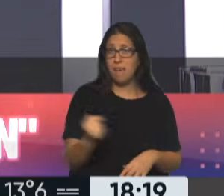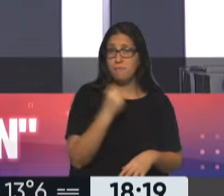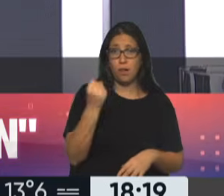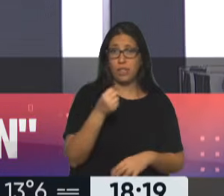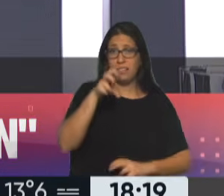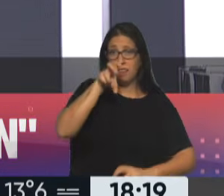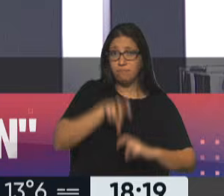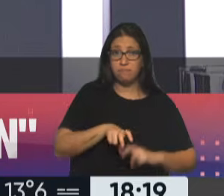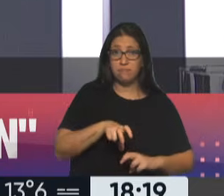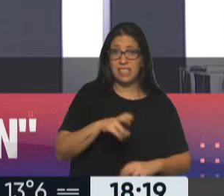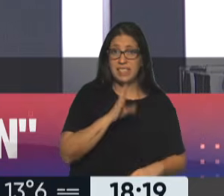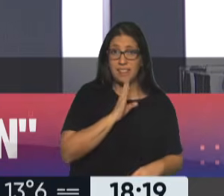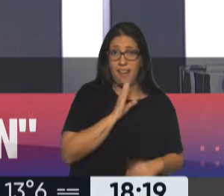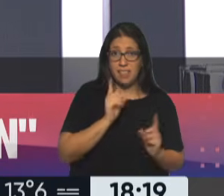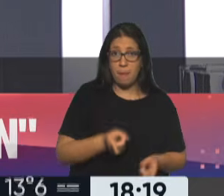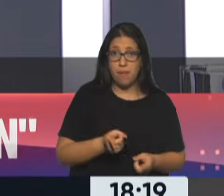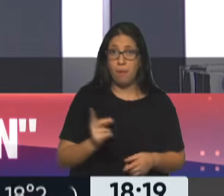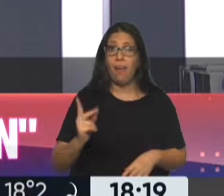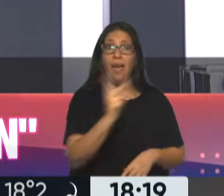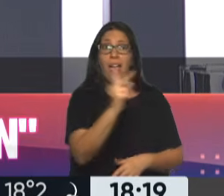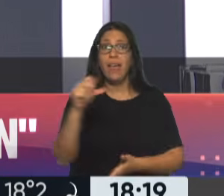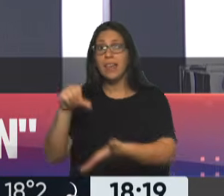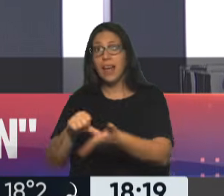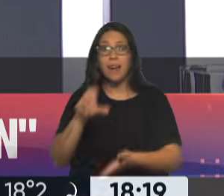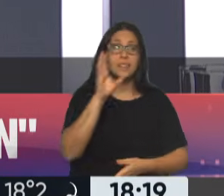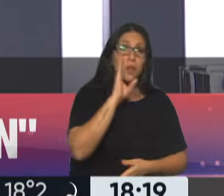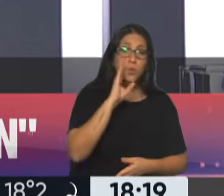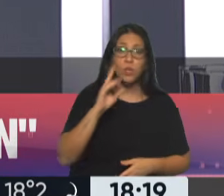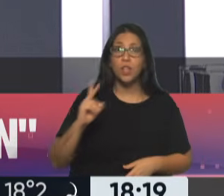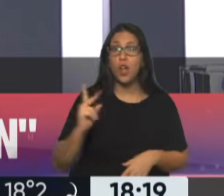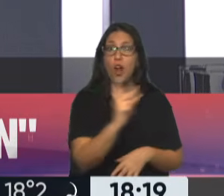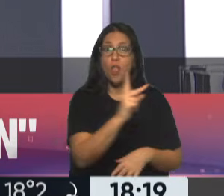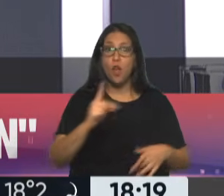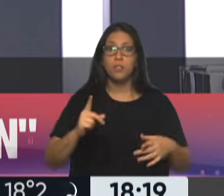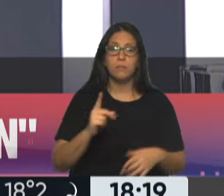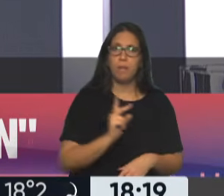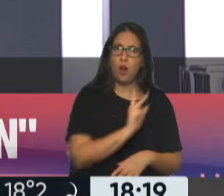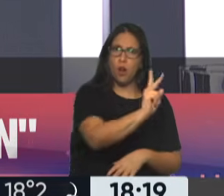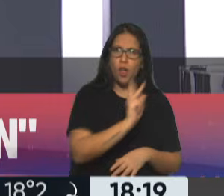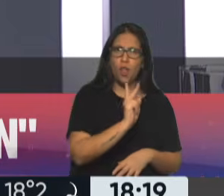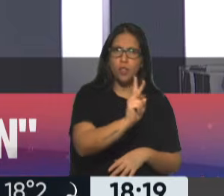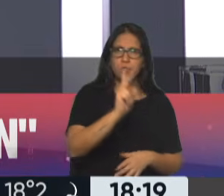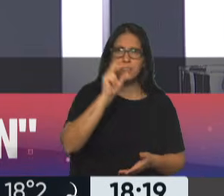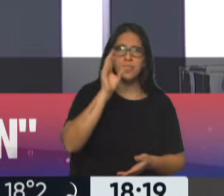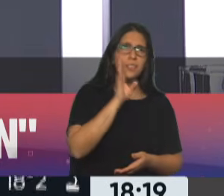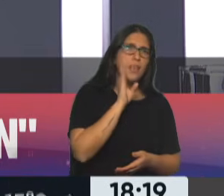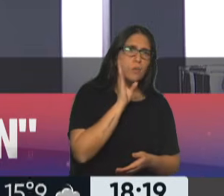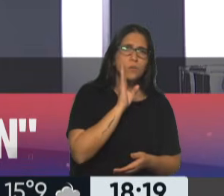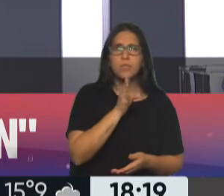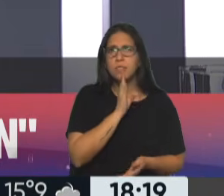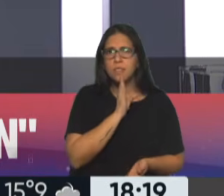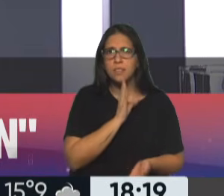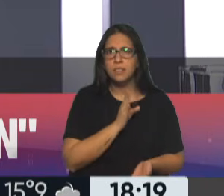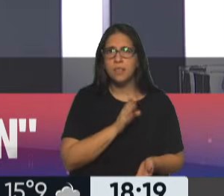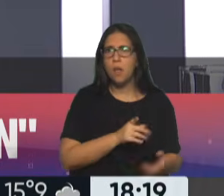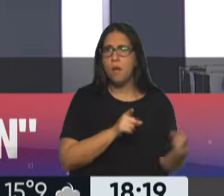justamente Israel? Digo, porque en esta guerra los ataques los comenzaron los dos, ¿no? Y todo el tiempo estamos hablando de la guerra Estados Unidos-Israel